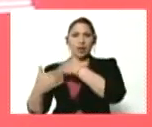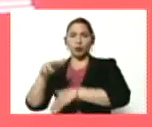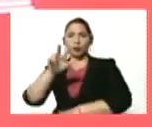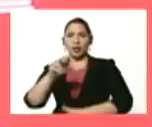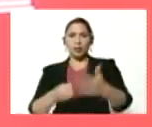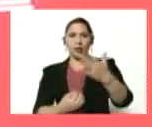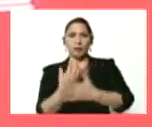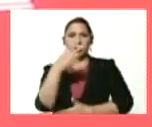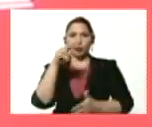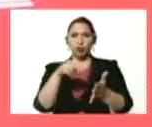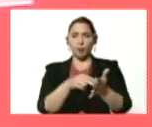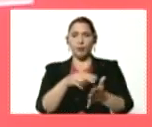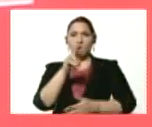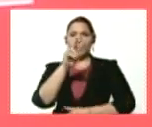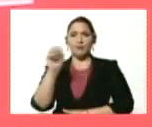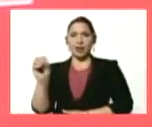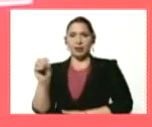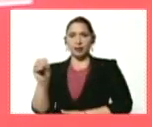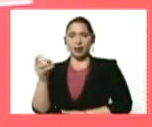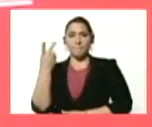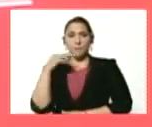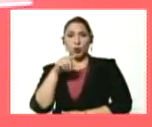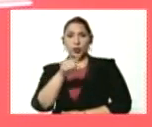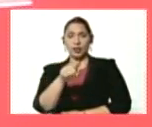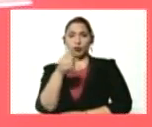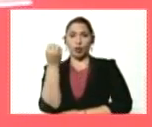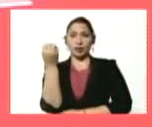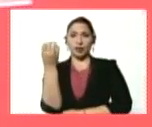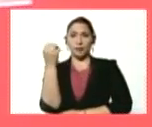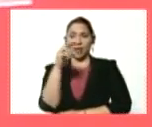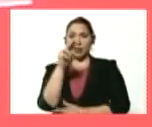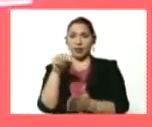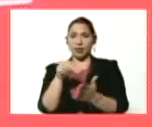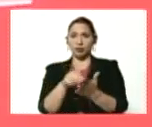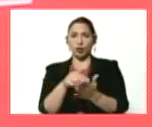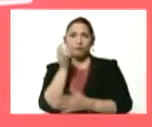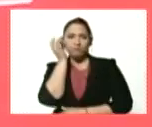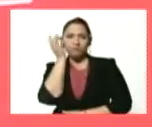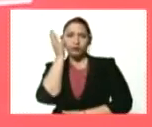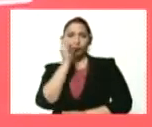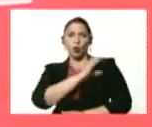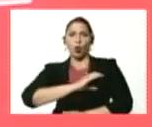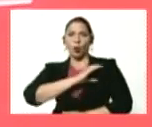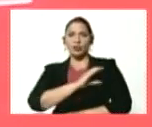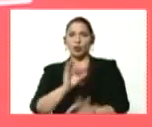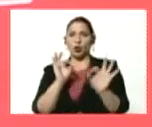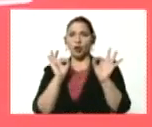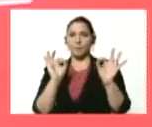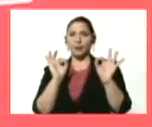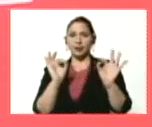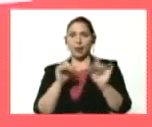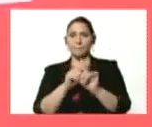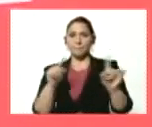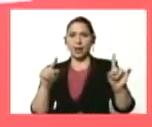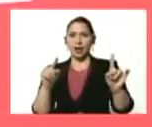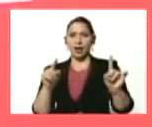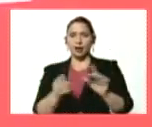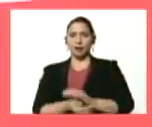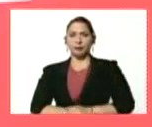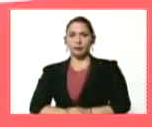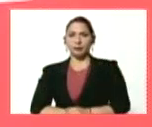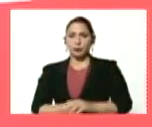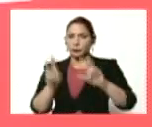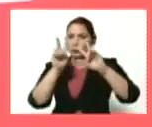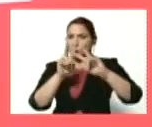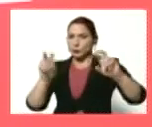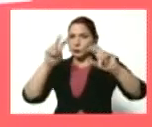del 2020. Por esto, la Asamblea Nacional creará una comisión especial para aunar a las